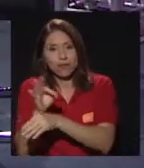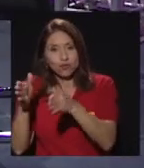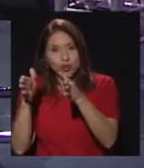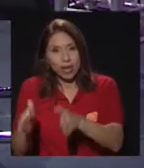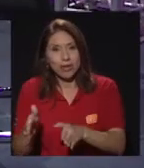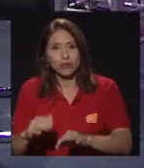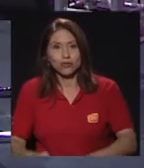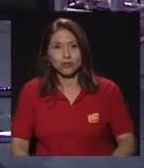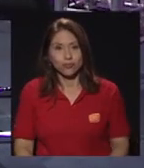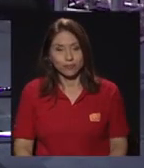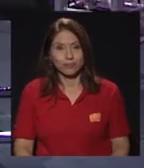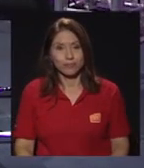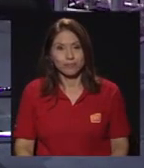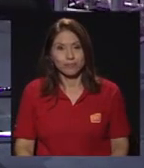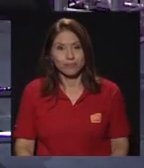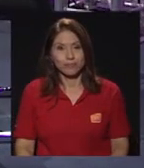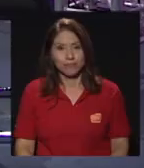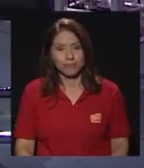Okay.